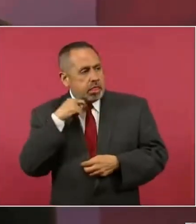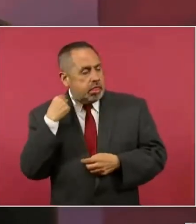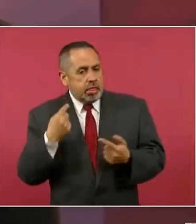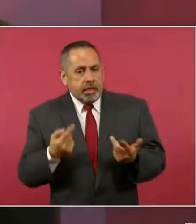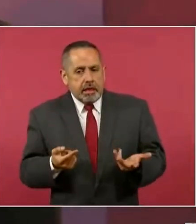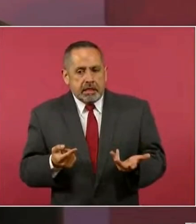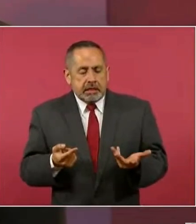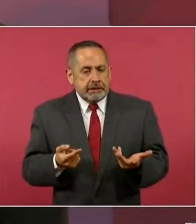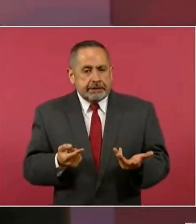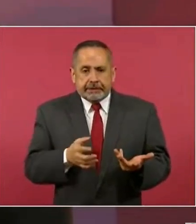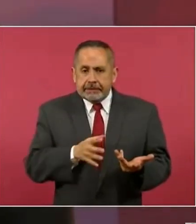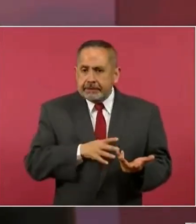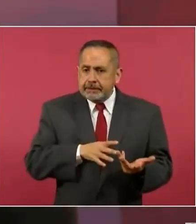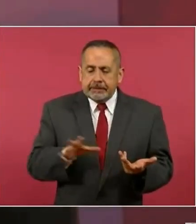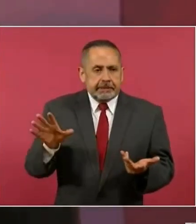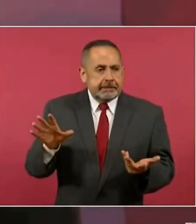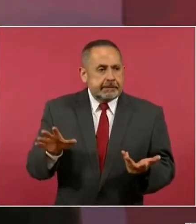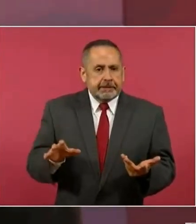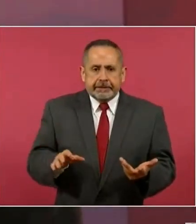Increíble.